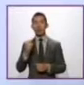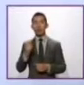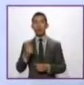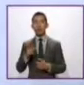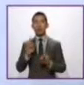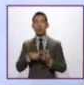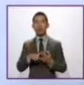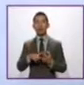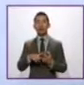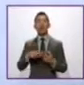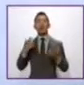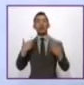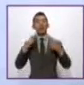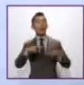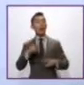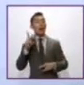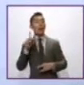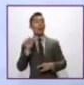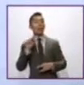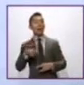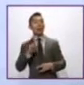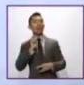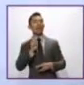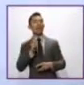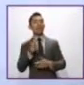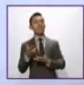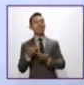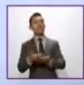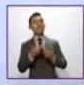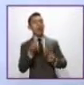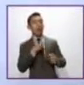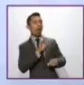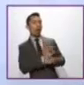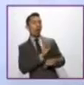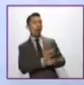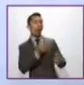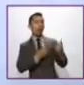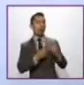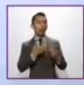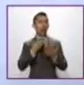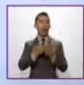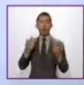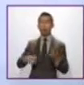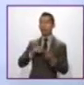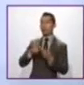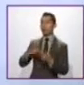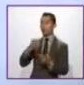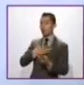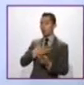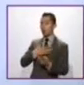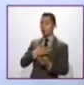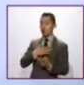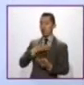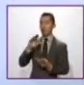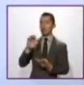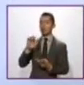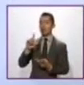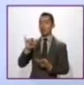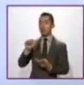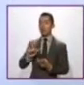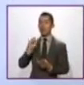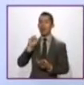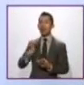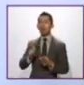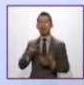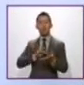que represente el PAN, que es el enriquecimiento para unos cuantos, y la que represento yo, que es que ese